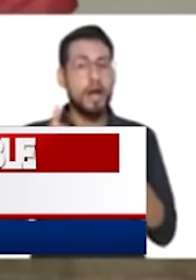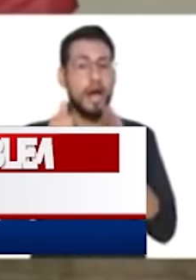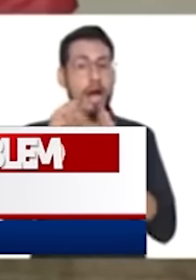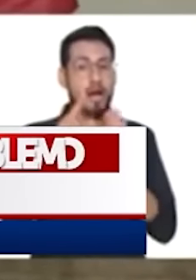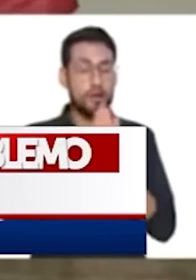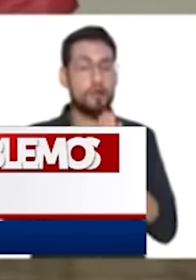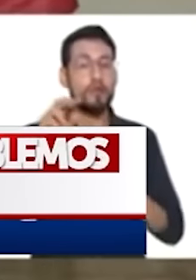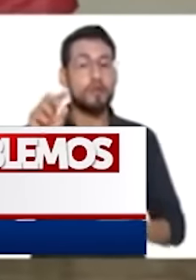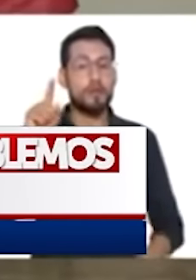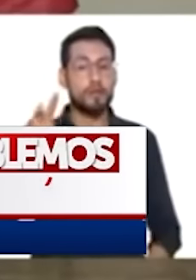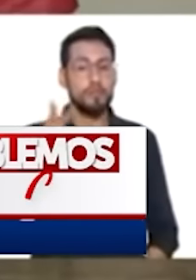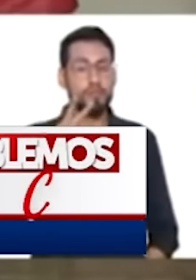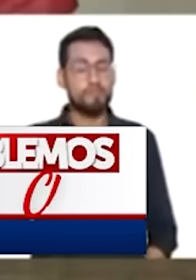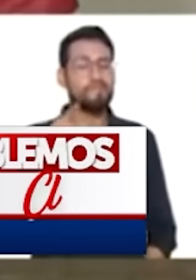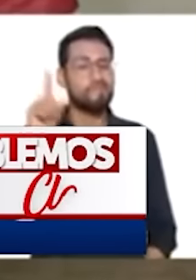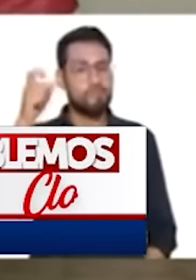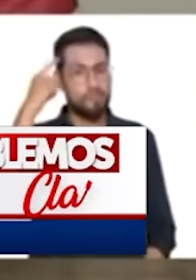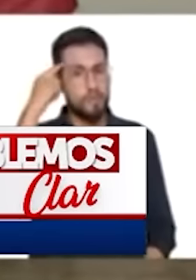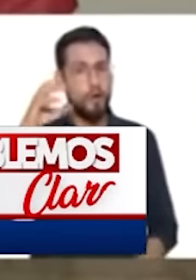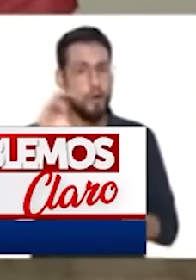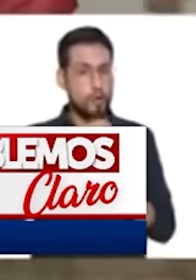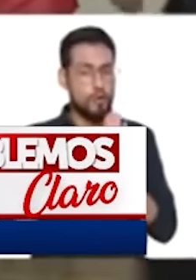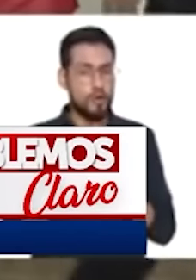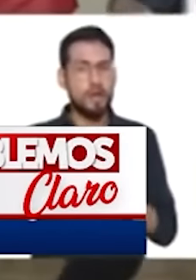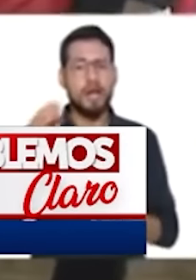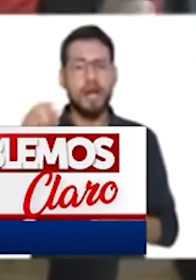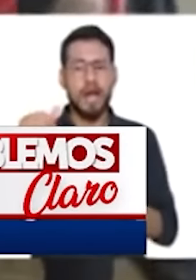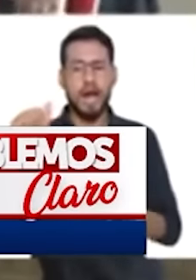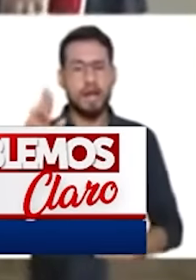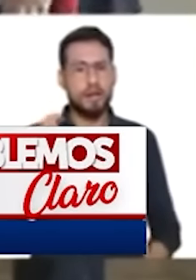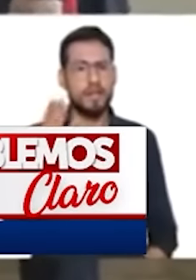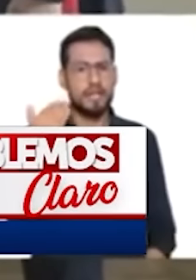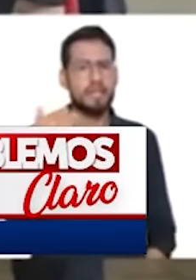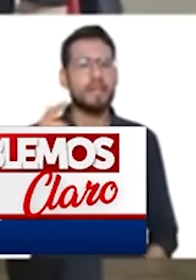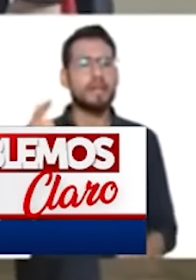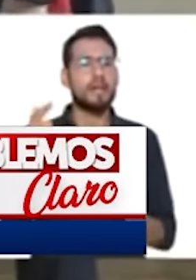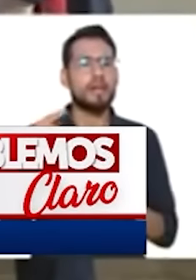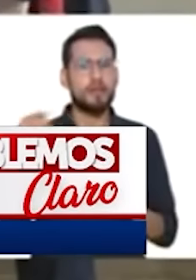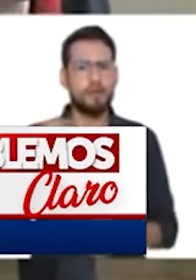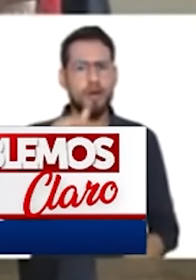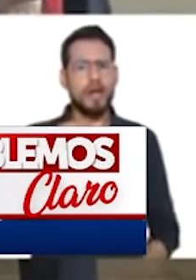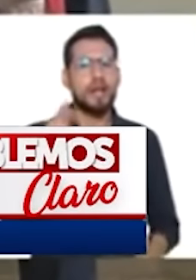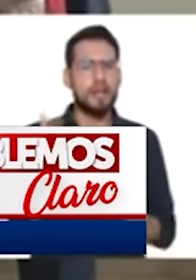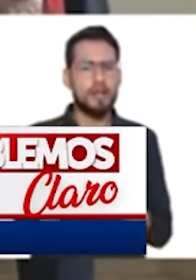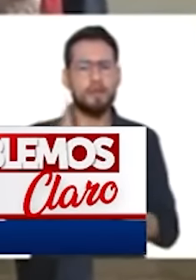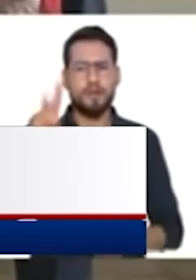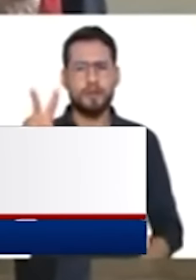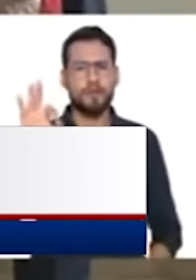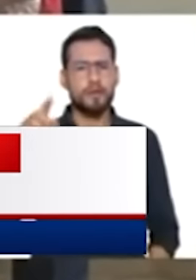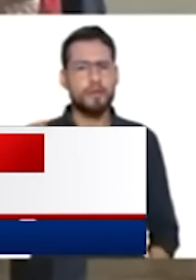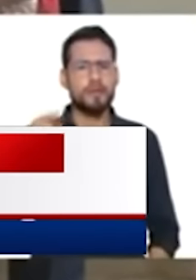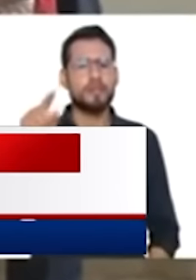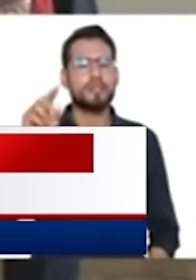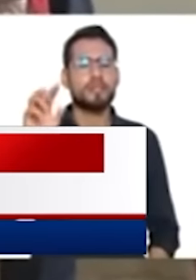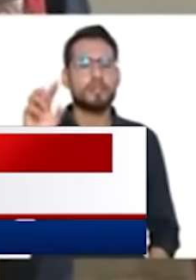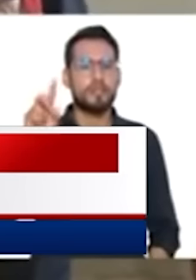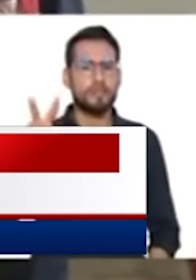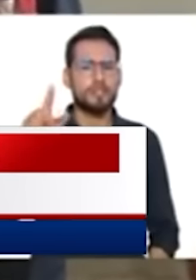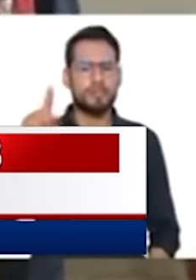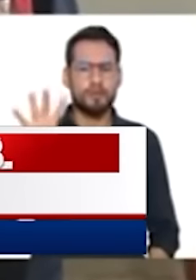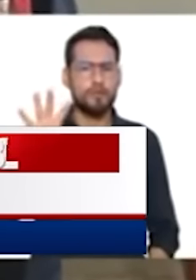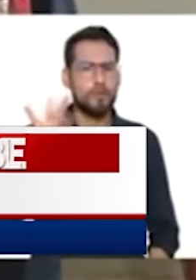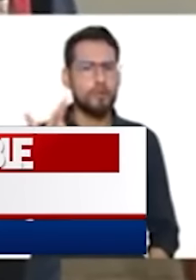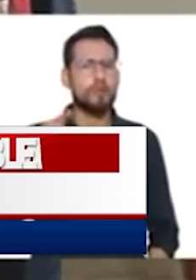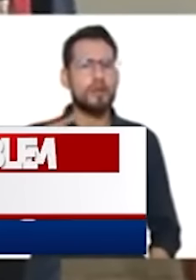estado la constitución política del Perú el artículo 15 gu de la ley 2958 orgánica del poder